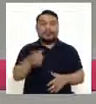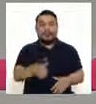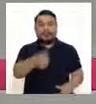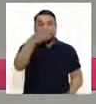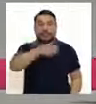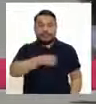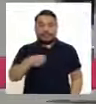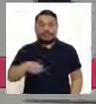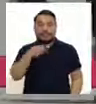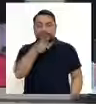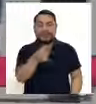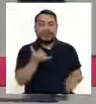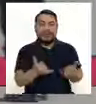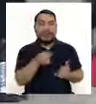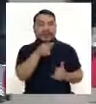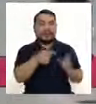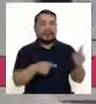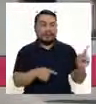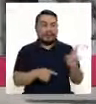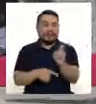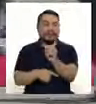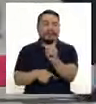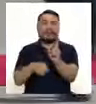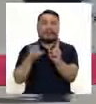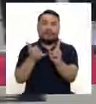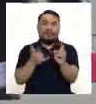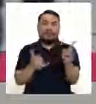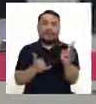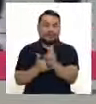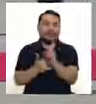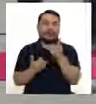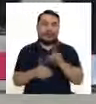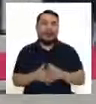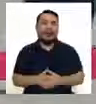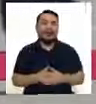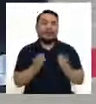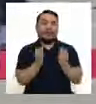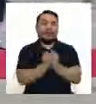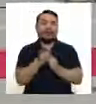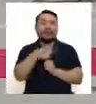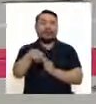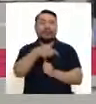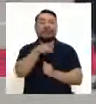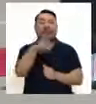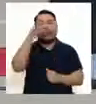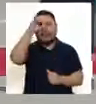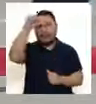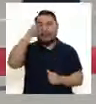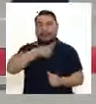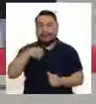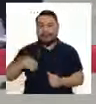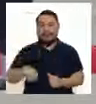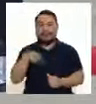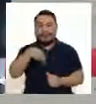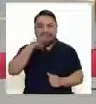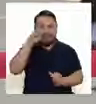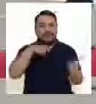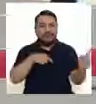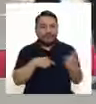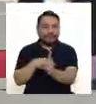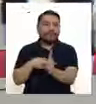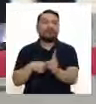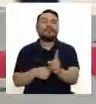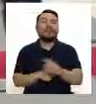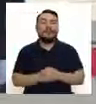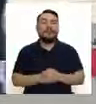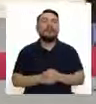Ministros, Gustavo Adrián Sen Olaya, se acerca al pie de la escalinata para poder recibir al presidente de la